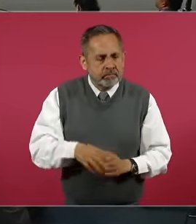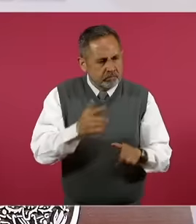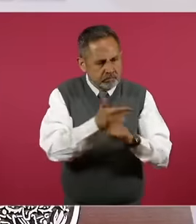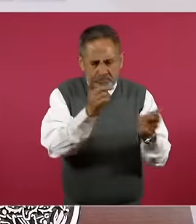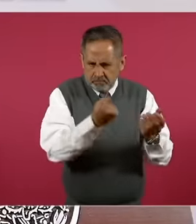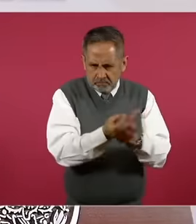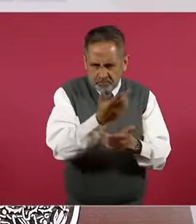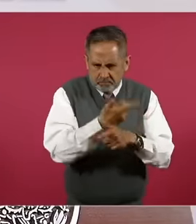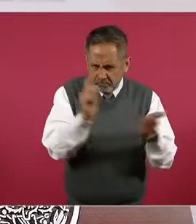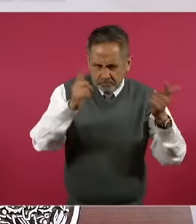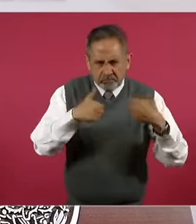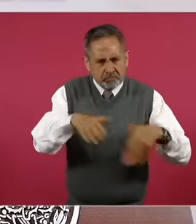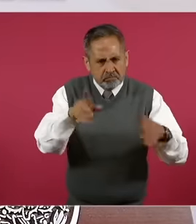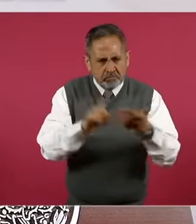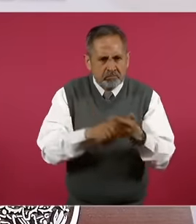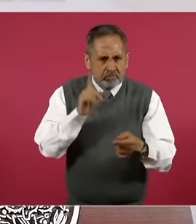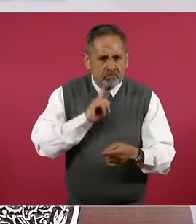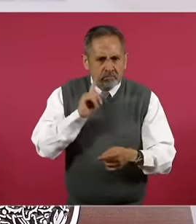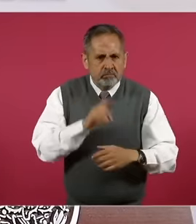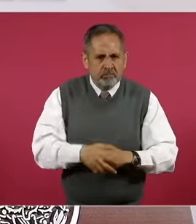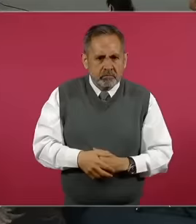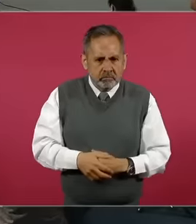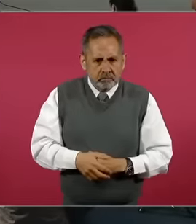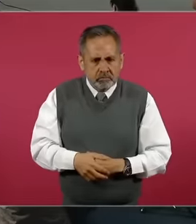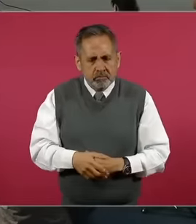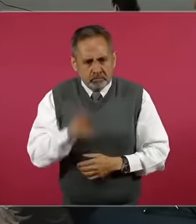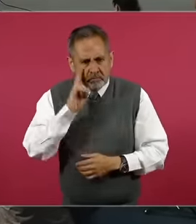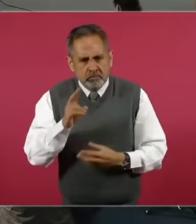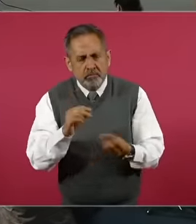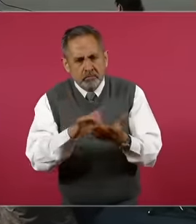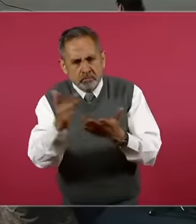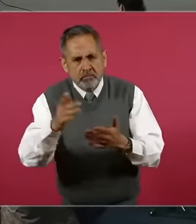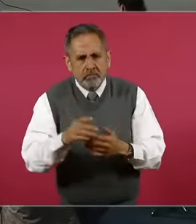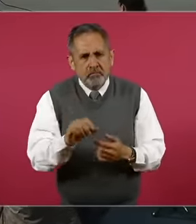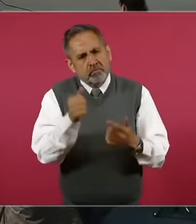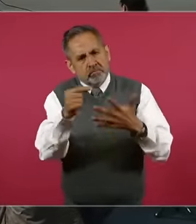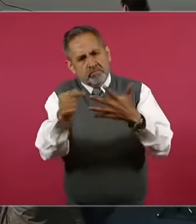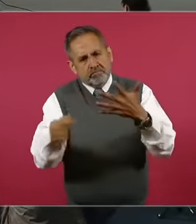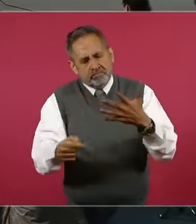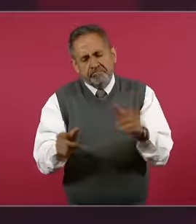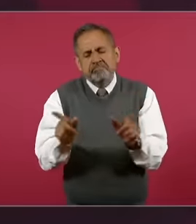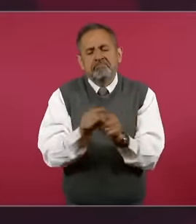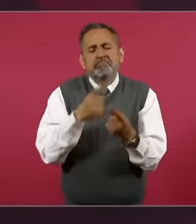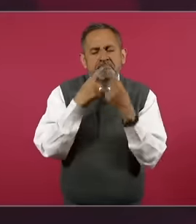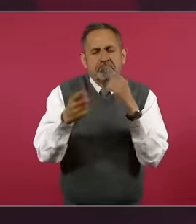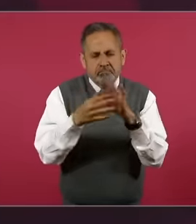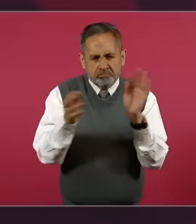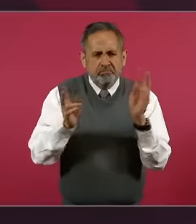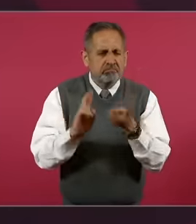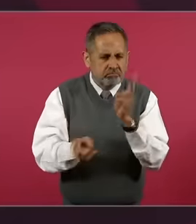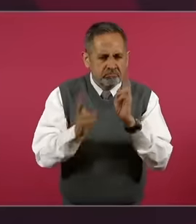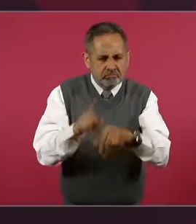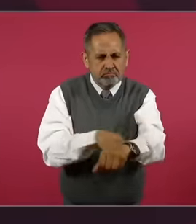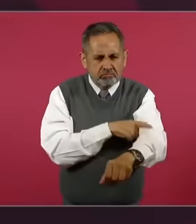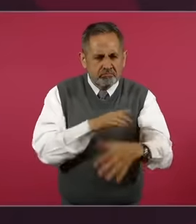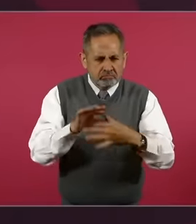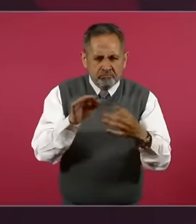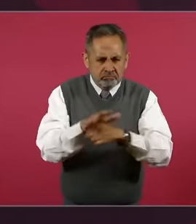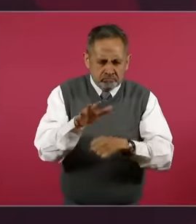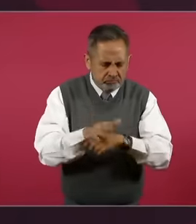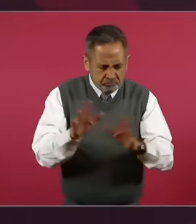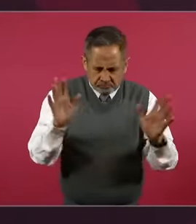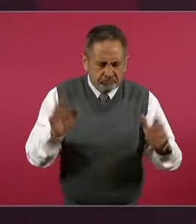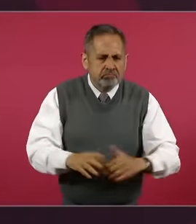libertad de esta señora. Gracias, presidente. A ver, muchas gracias. Lo demás ya se ha tratado bastante